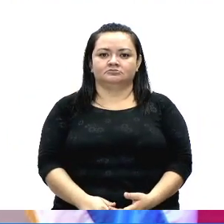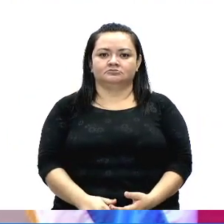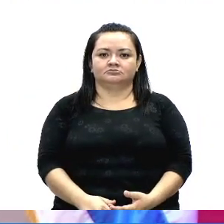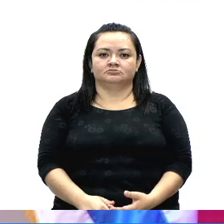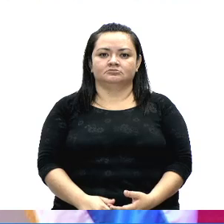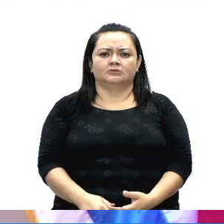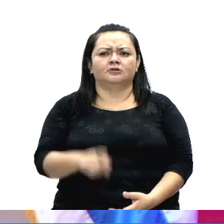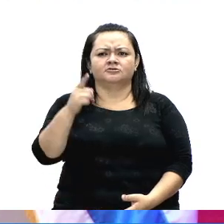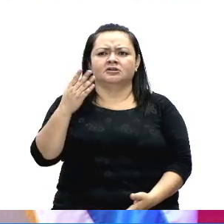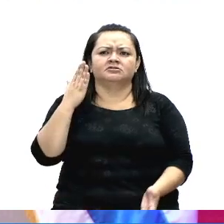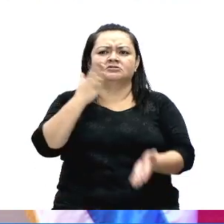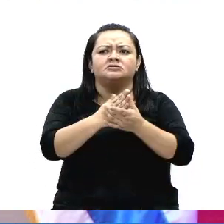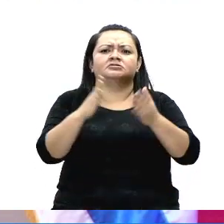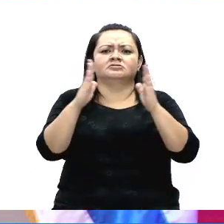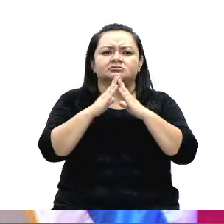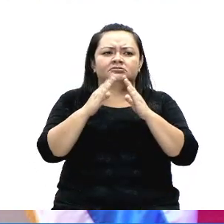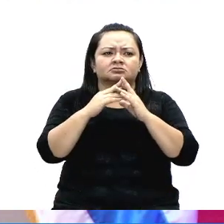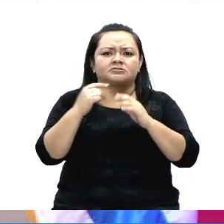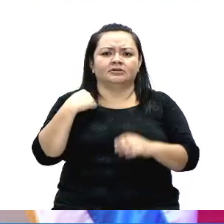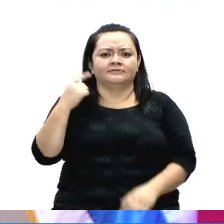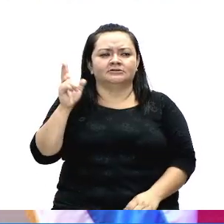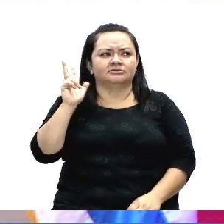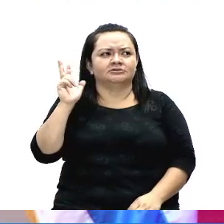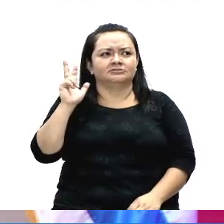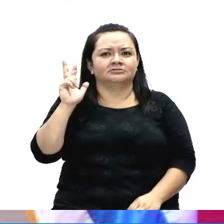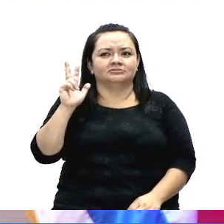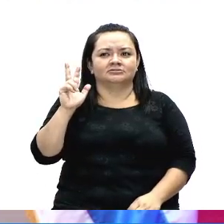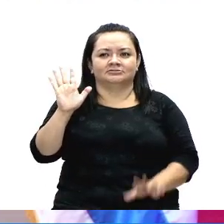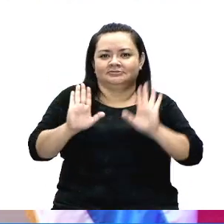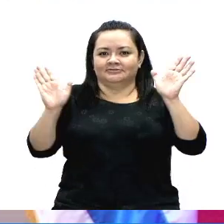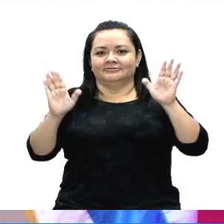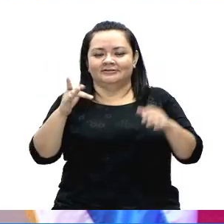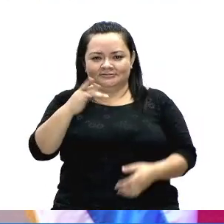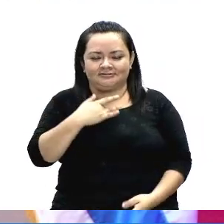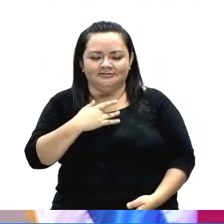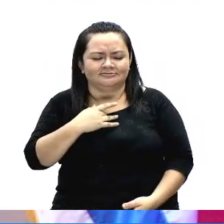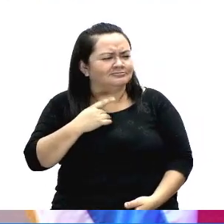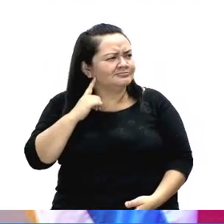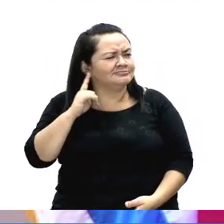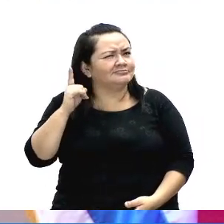usted llega a su casa y que empieza sienta ser dichoso